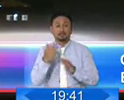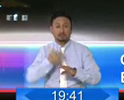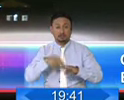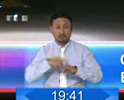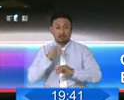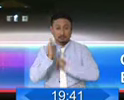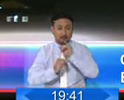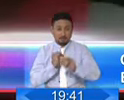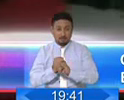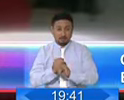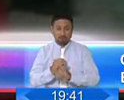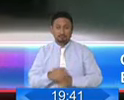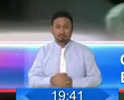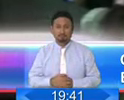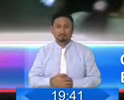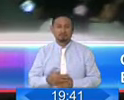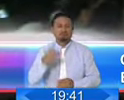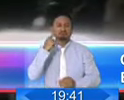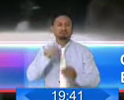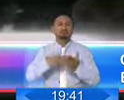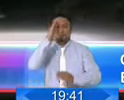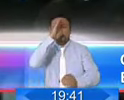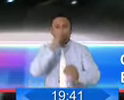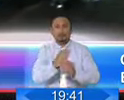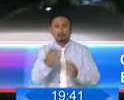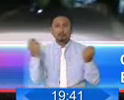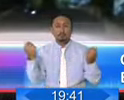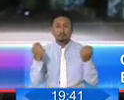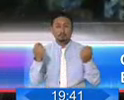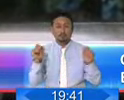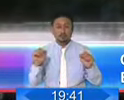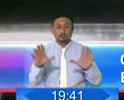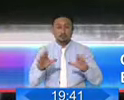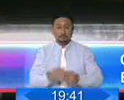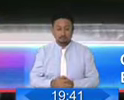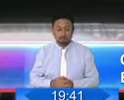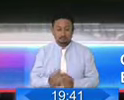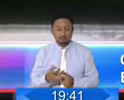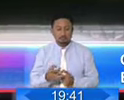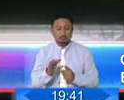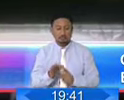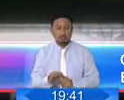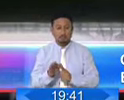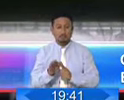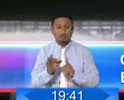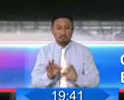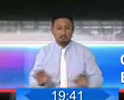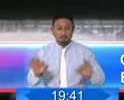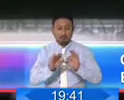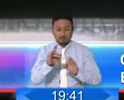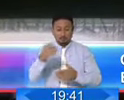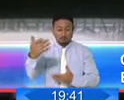e internacionales. El objetivo de la Fiesta de la Luz, como elemento fundamental